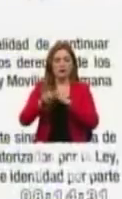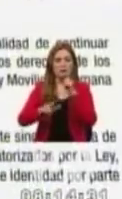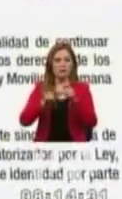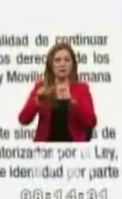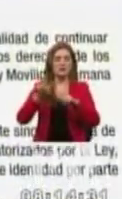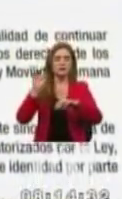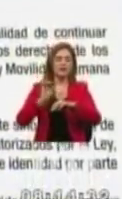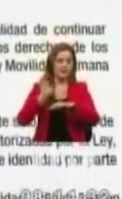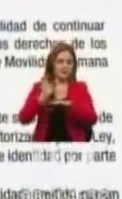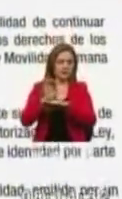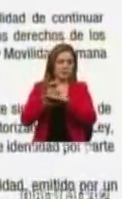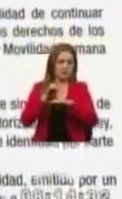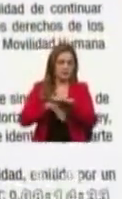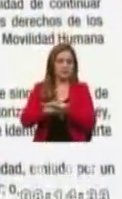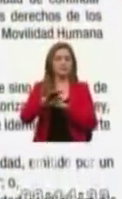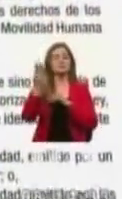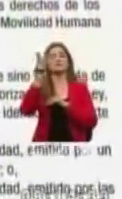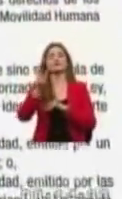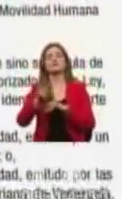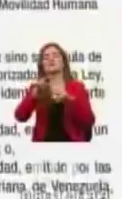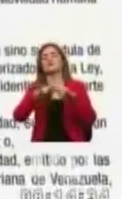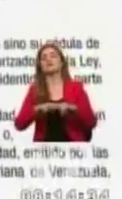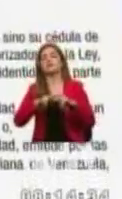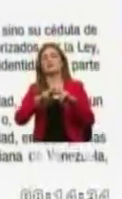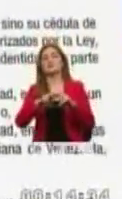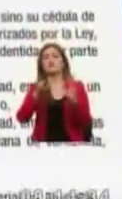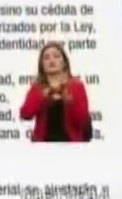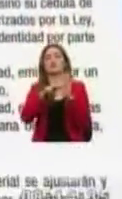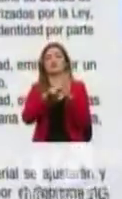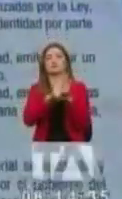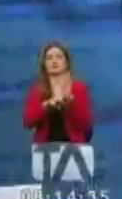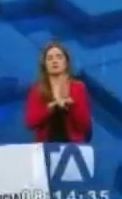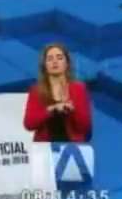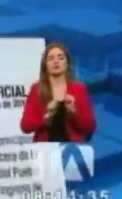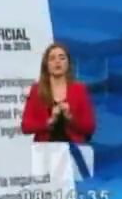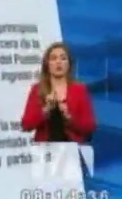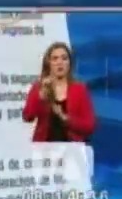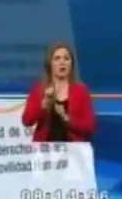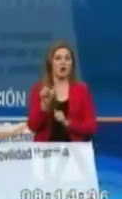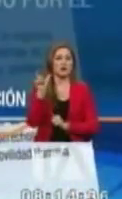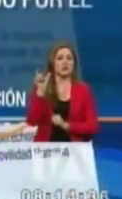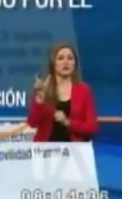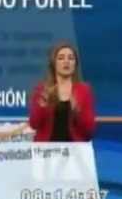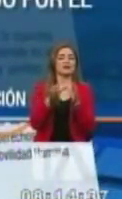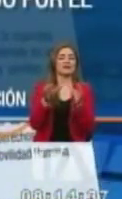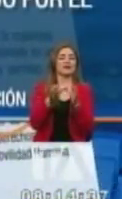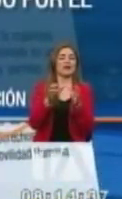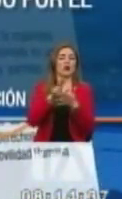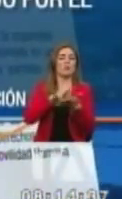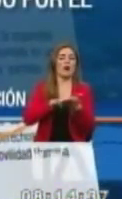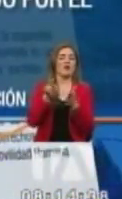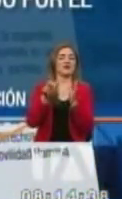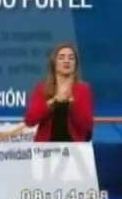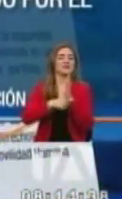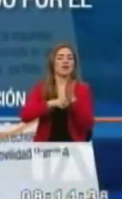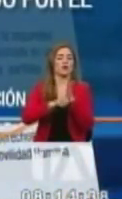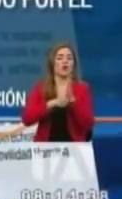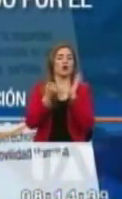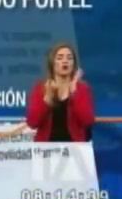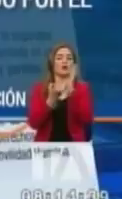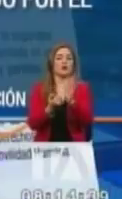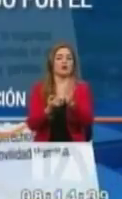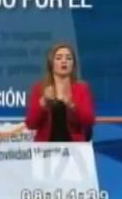ciudadanos venezolanos al país se verificará cumpliendo con la siguiente validación con la presentación de un certificado de validez de la cédula de identidad